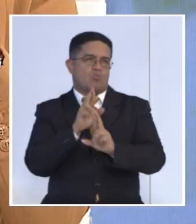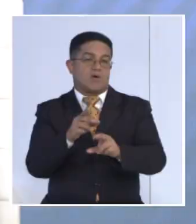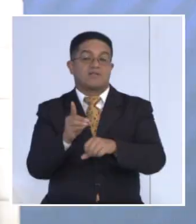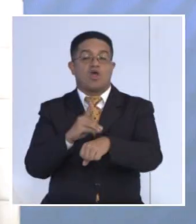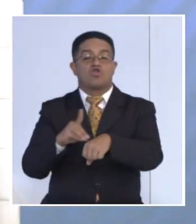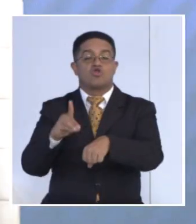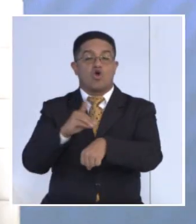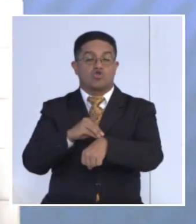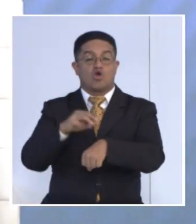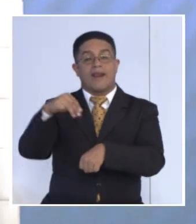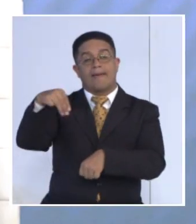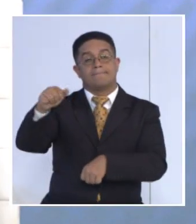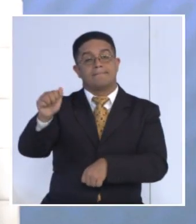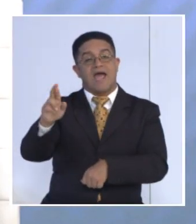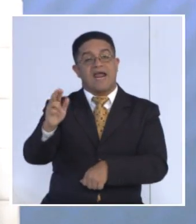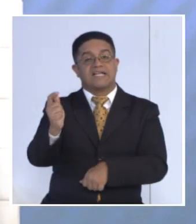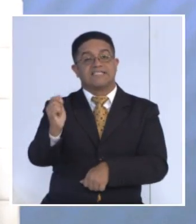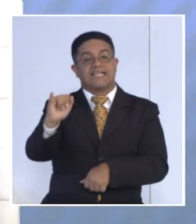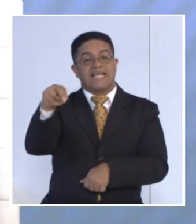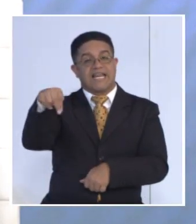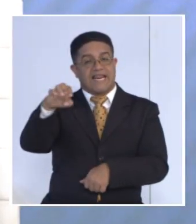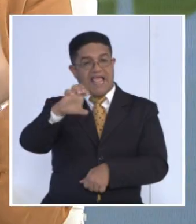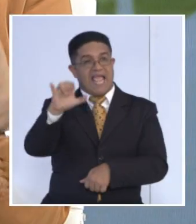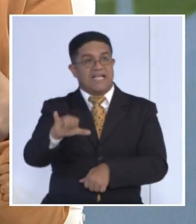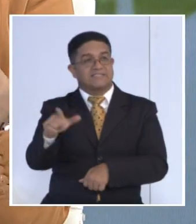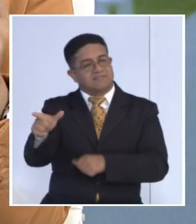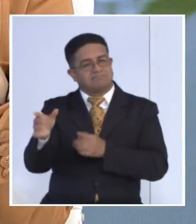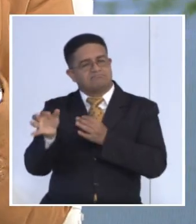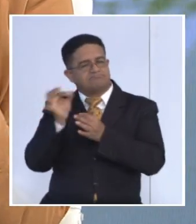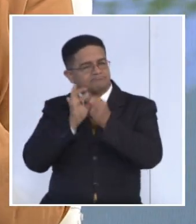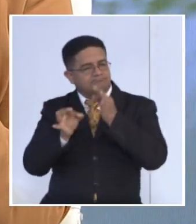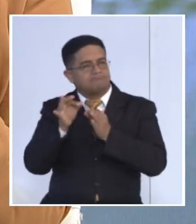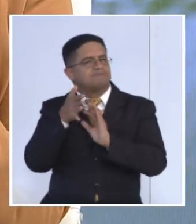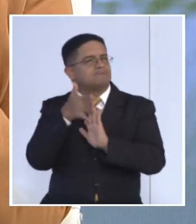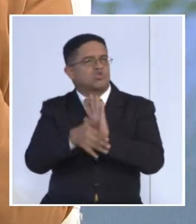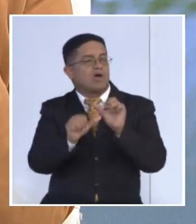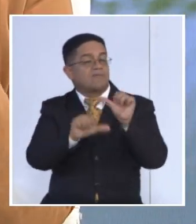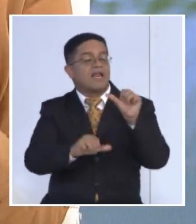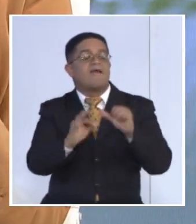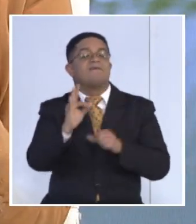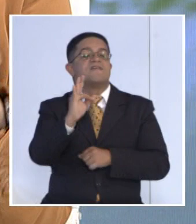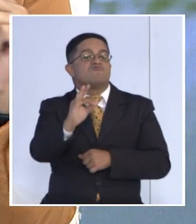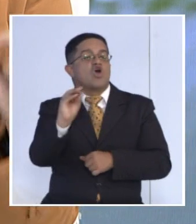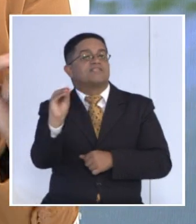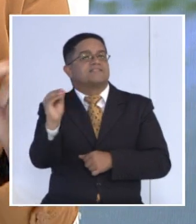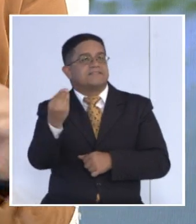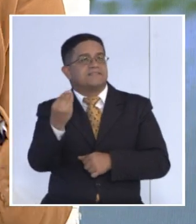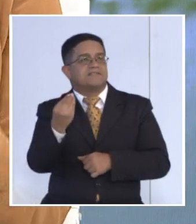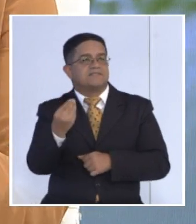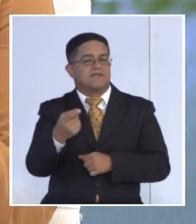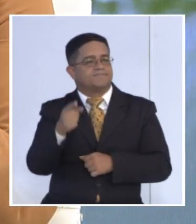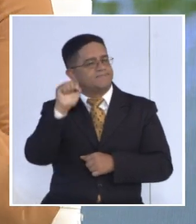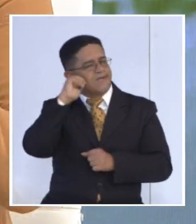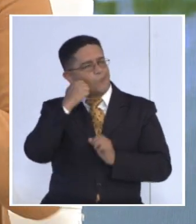Julia Isabel Martínez, médico, pediatra y neumonólogo, nos seguirá acompañando para hablar sobre fibrosis quística. Las